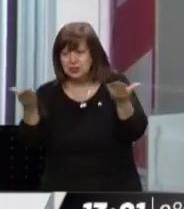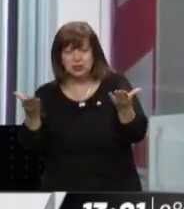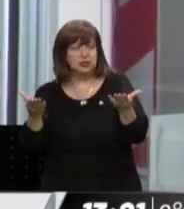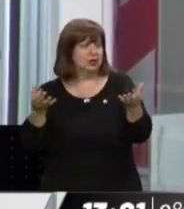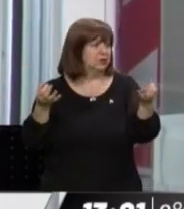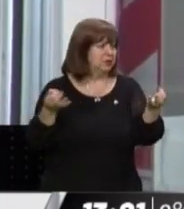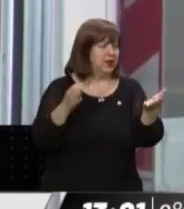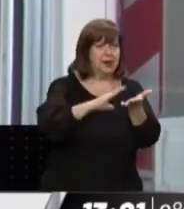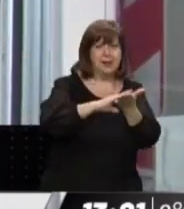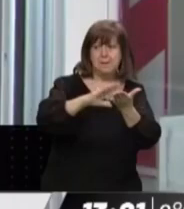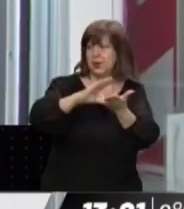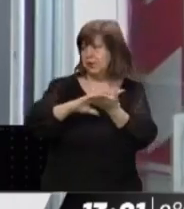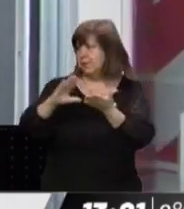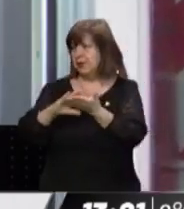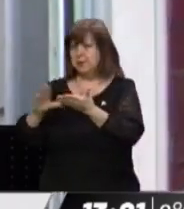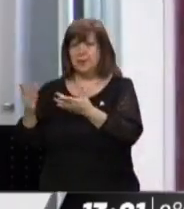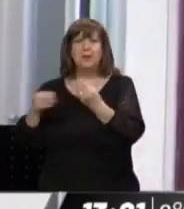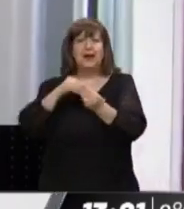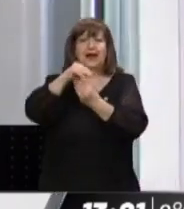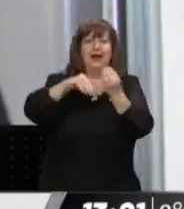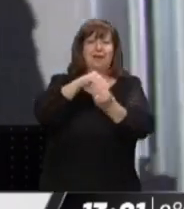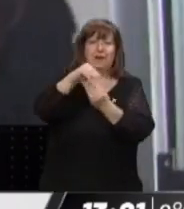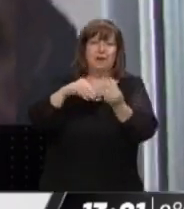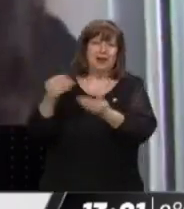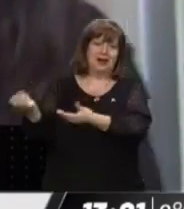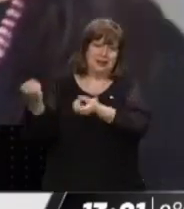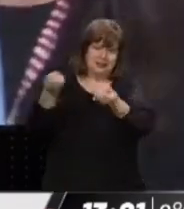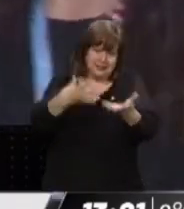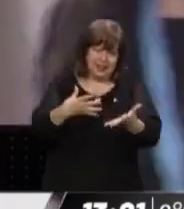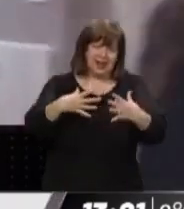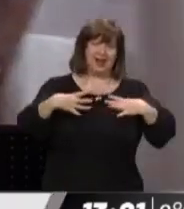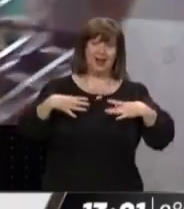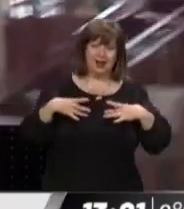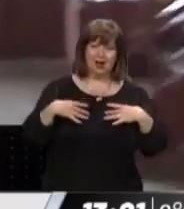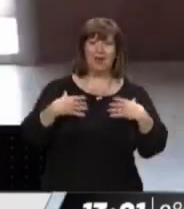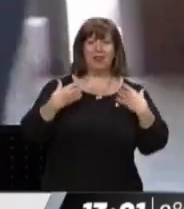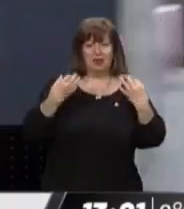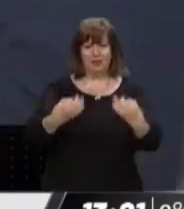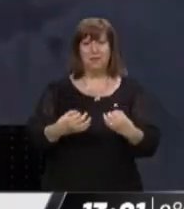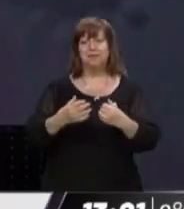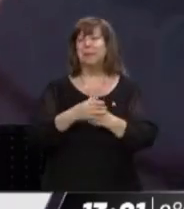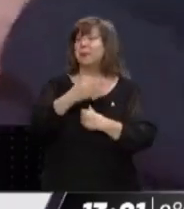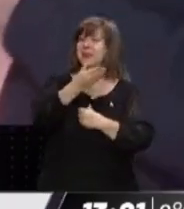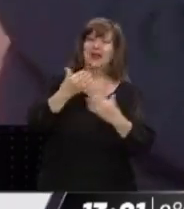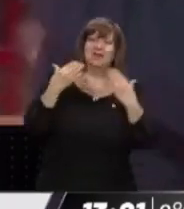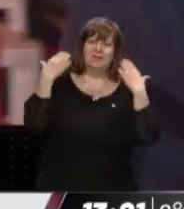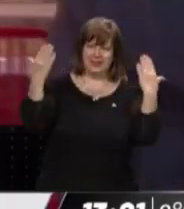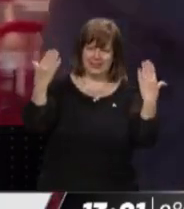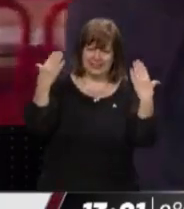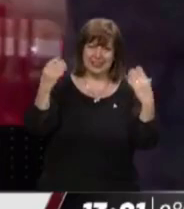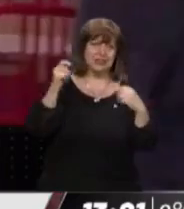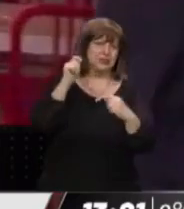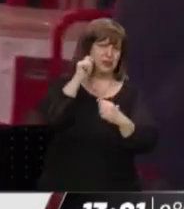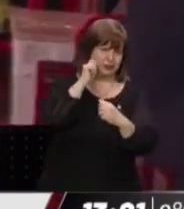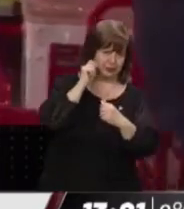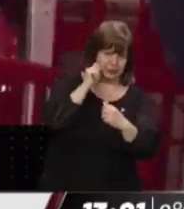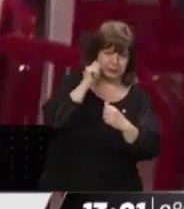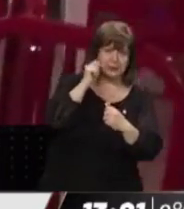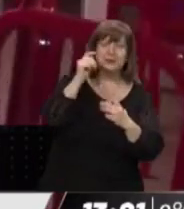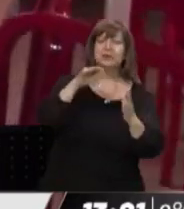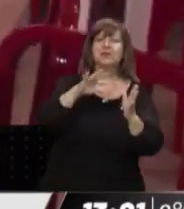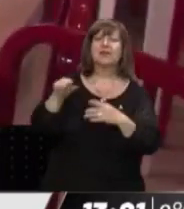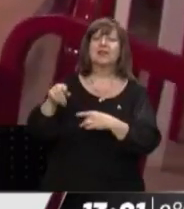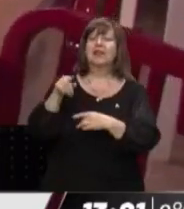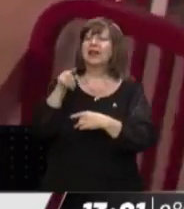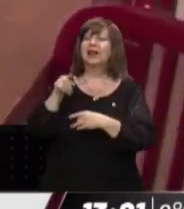que se sientan lo mejor posible. Esa es la idea. Bellas felicitaciones. Madres, niños, Noah y Juana, ¿cómo están?